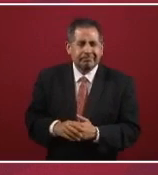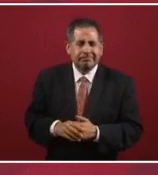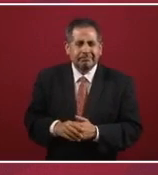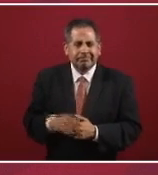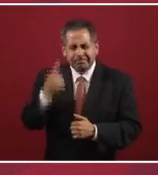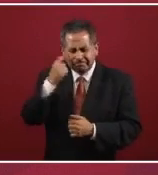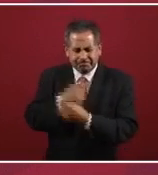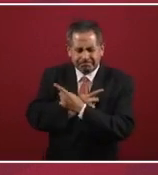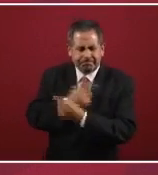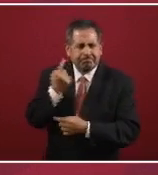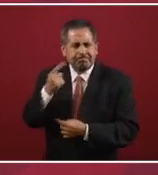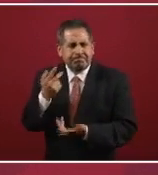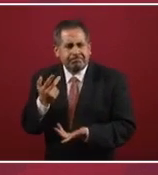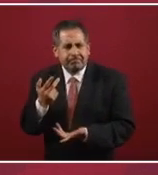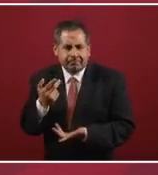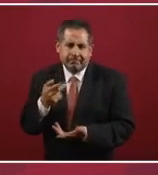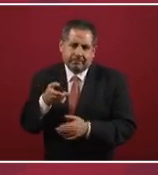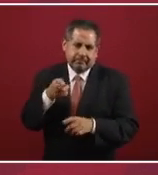este